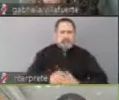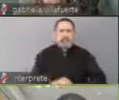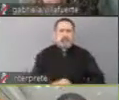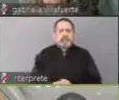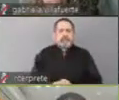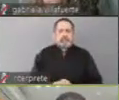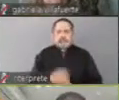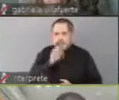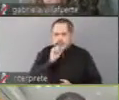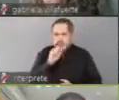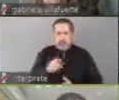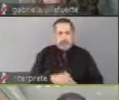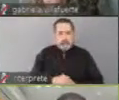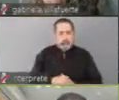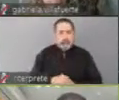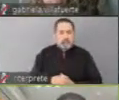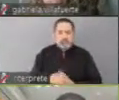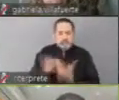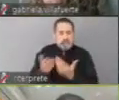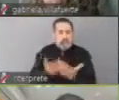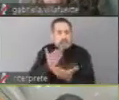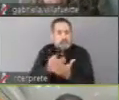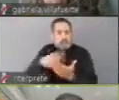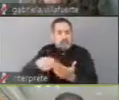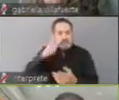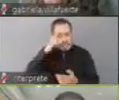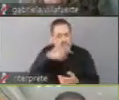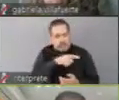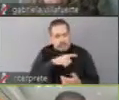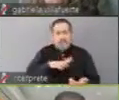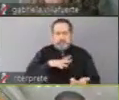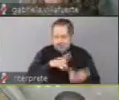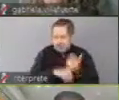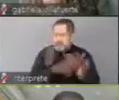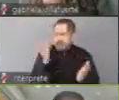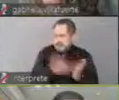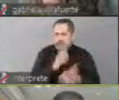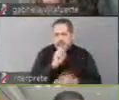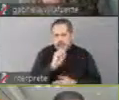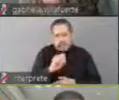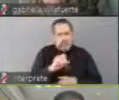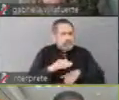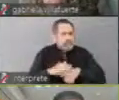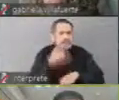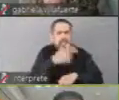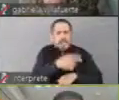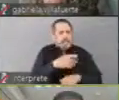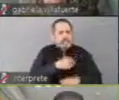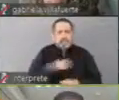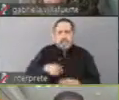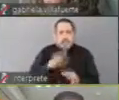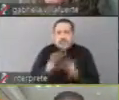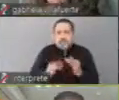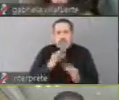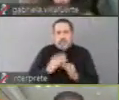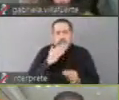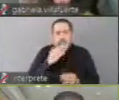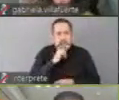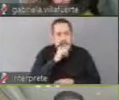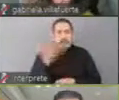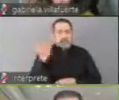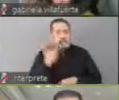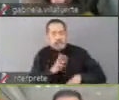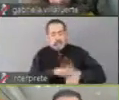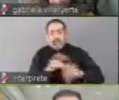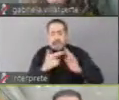igual forma, la ponencia expone la existencia de la infracción consistente en el incumplimiento a la medida cautelar